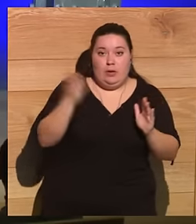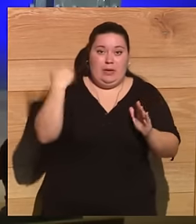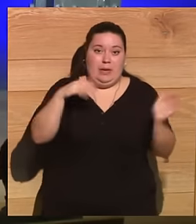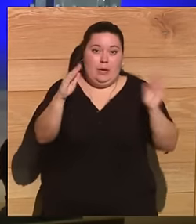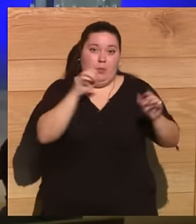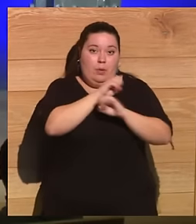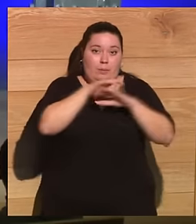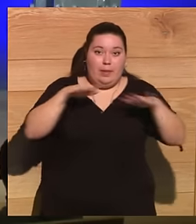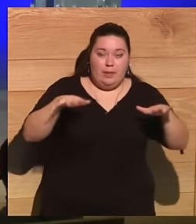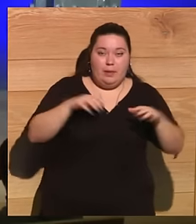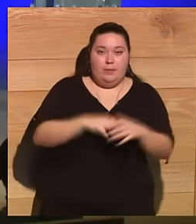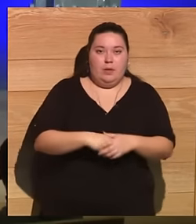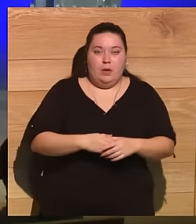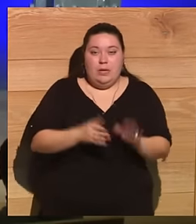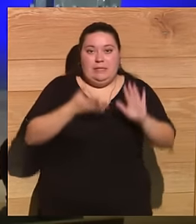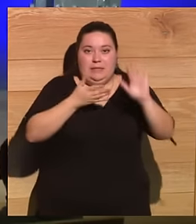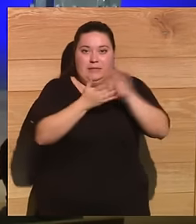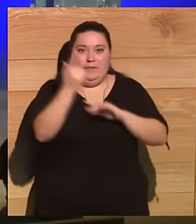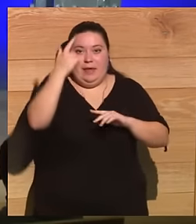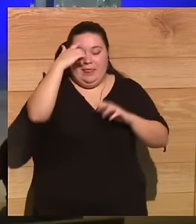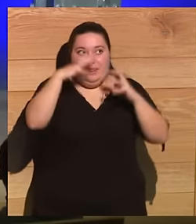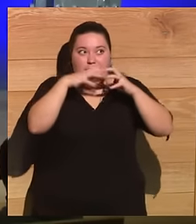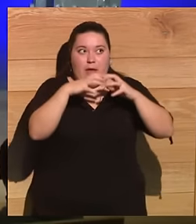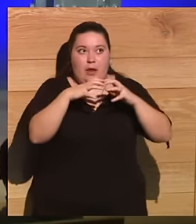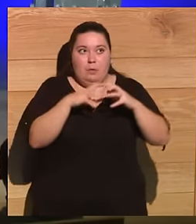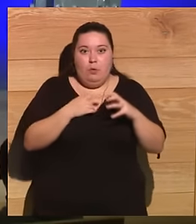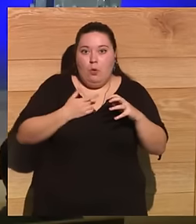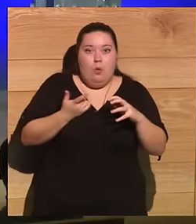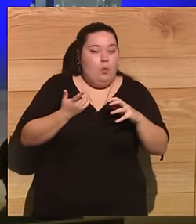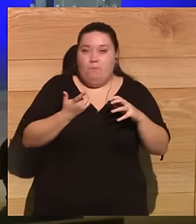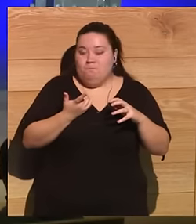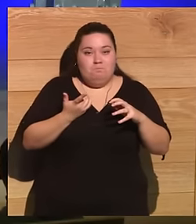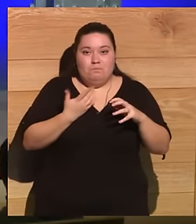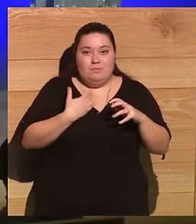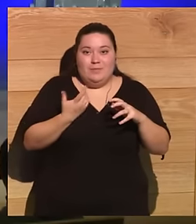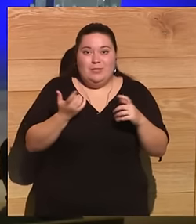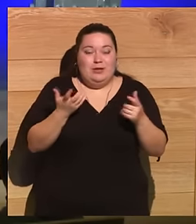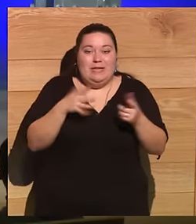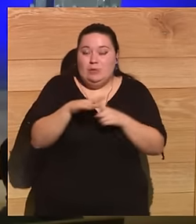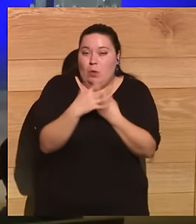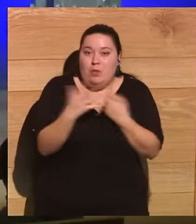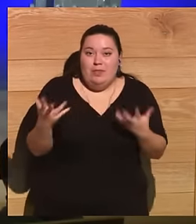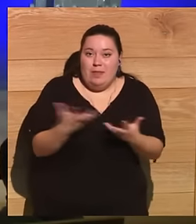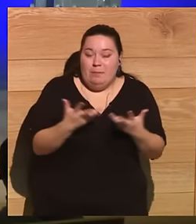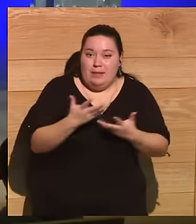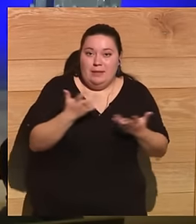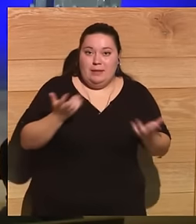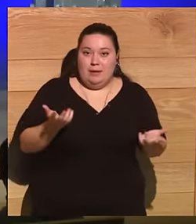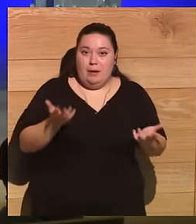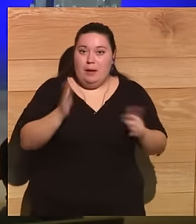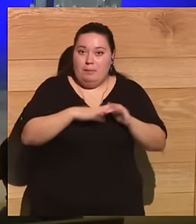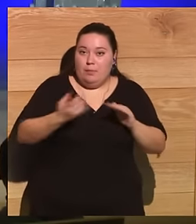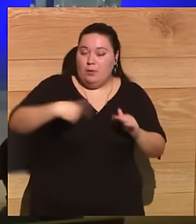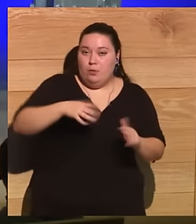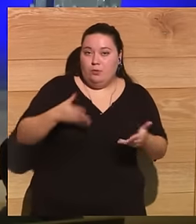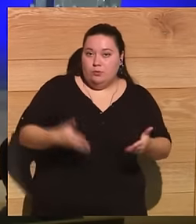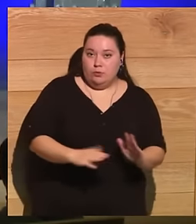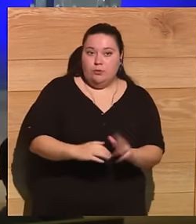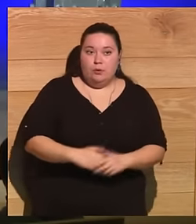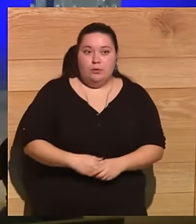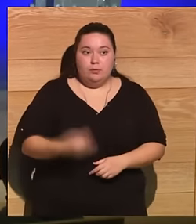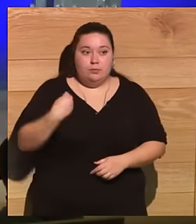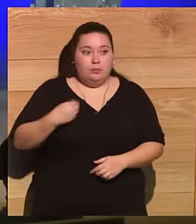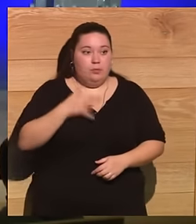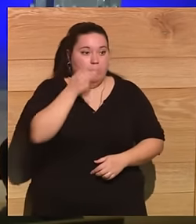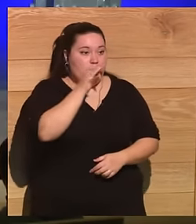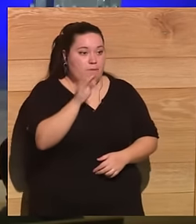privación del cerebro durante este tiempo? Es una situación dramática impuesta sobre nuestros hijos. Y bueno, en Francia,